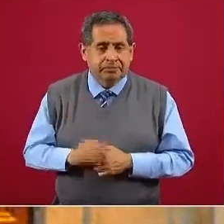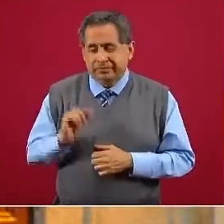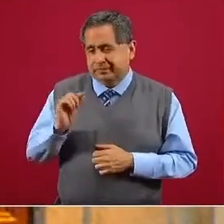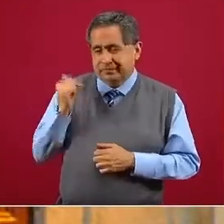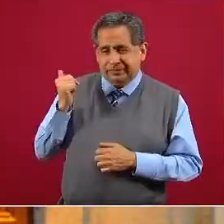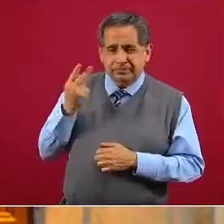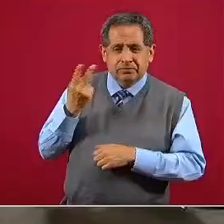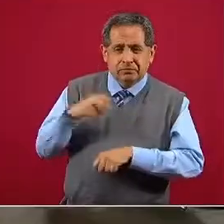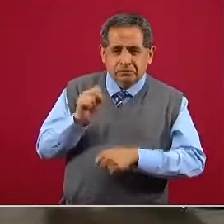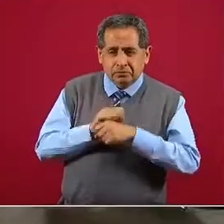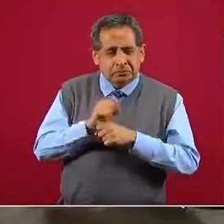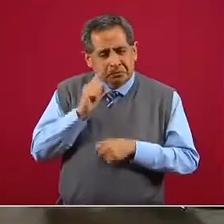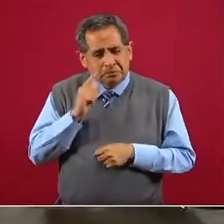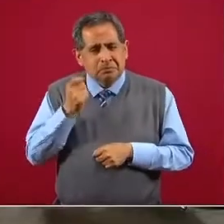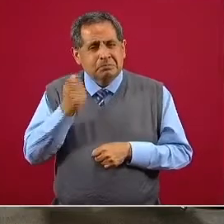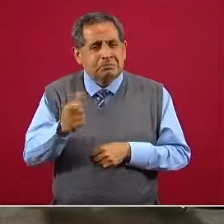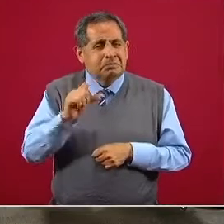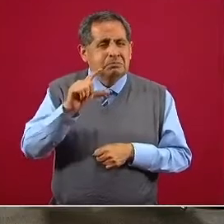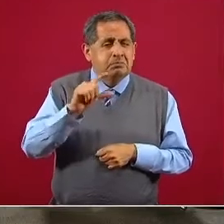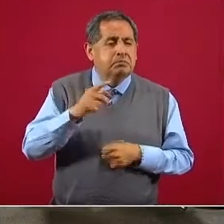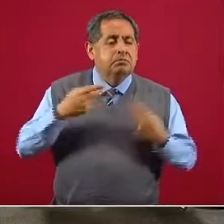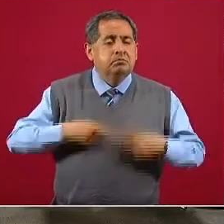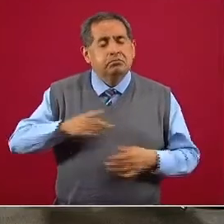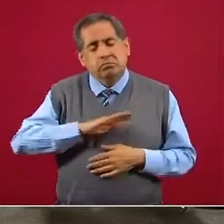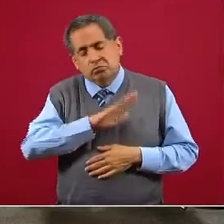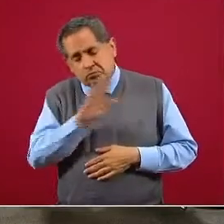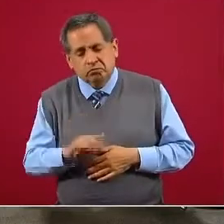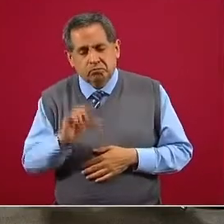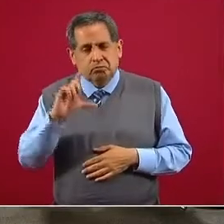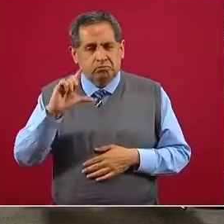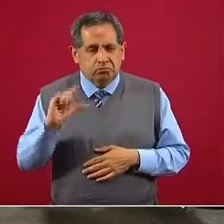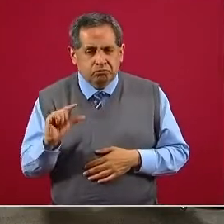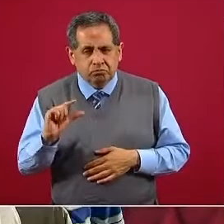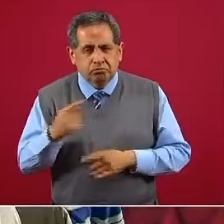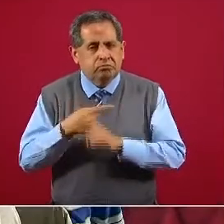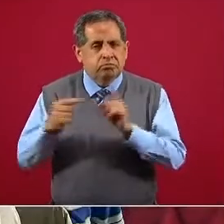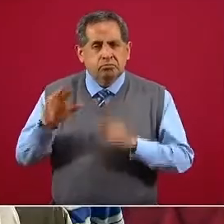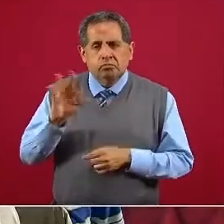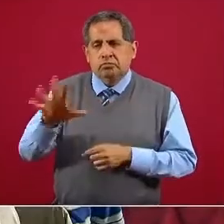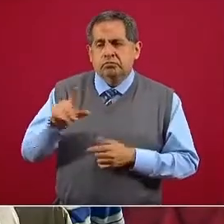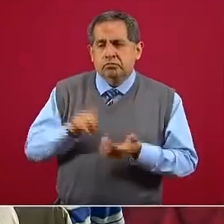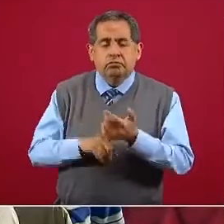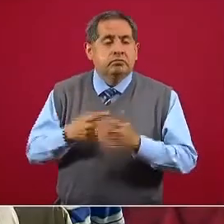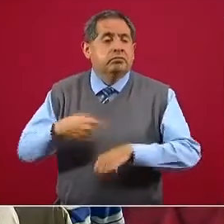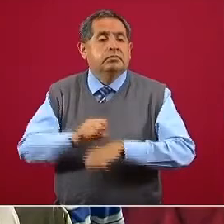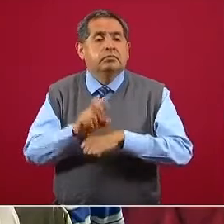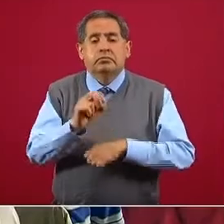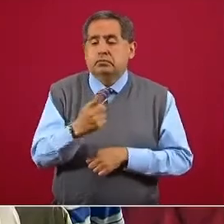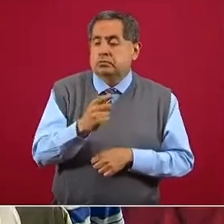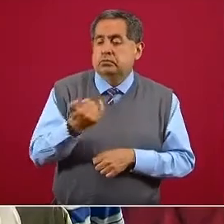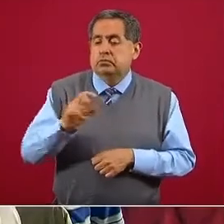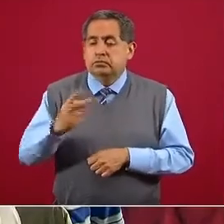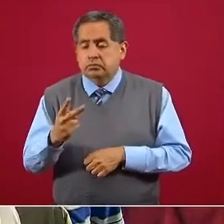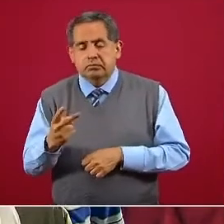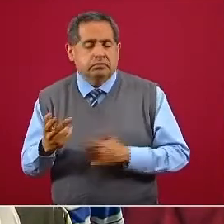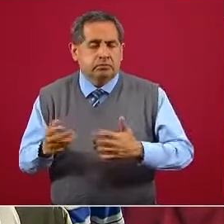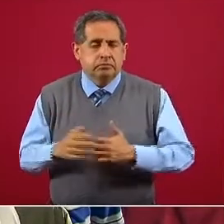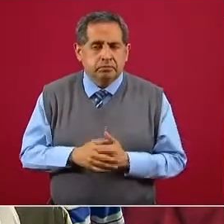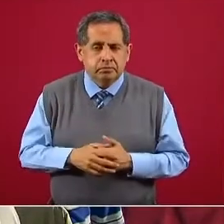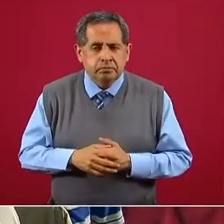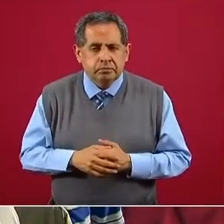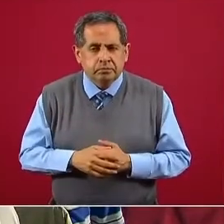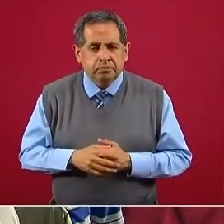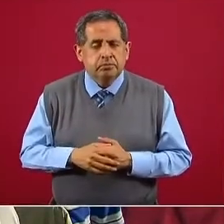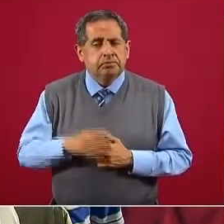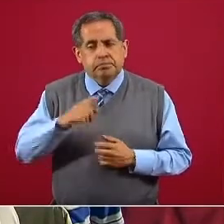en las cuales hemos visto un descenso en las defunciones, siendo de menos 45 para la semana 31 y 32. Veamos